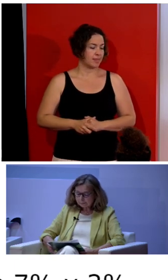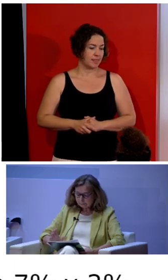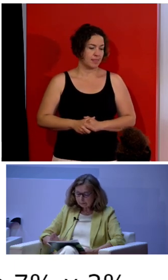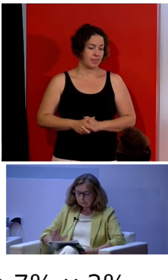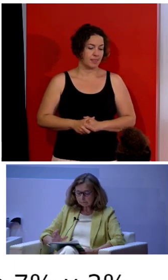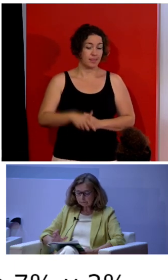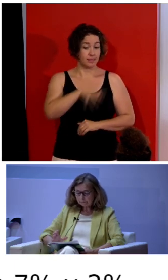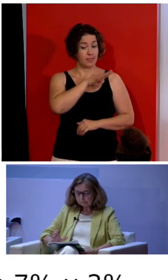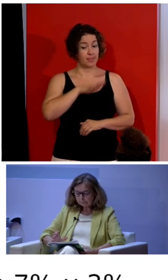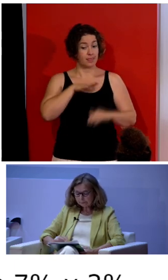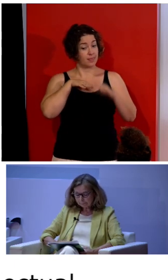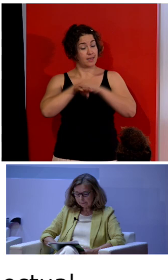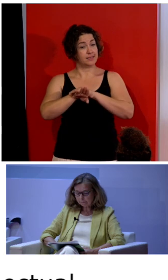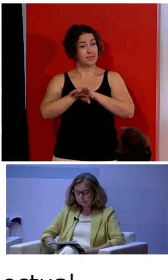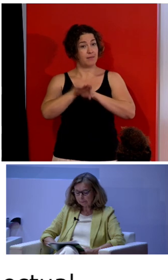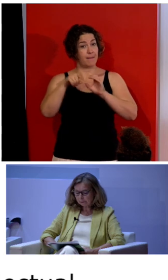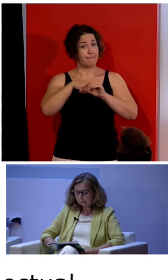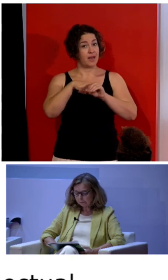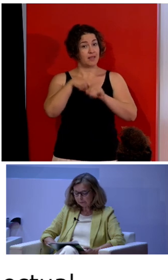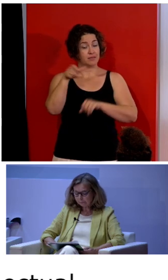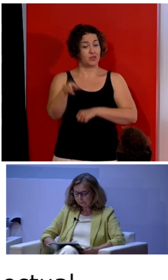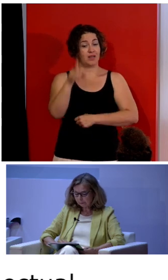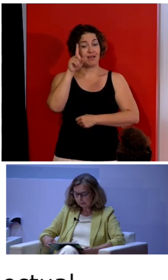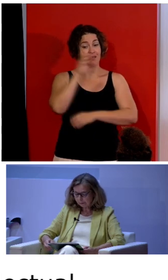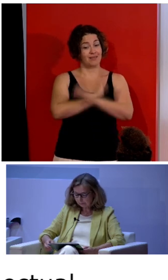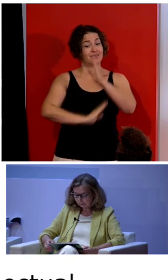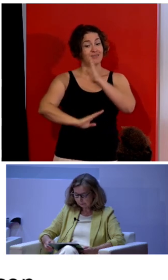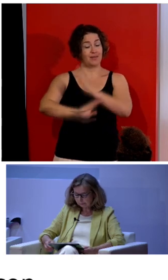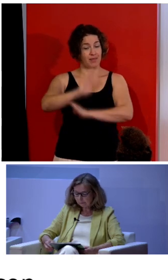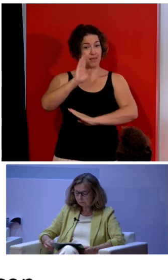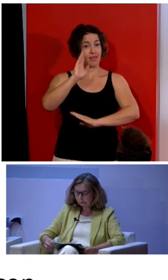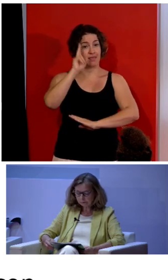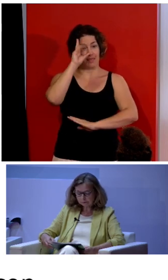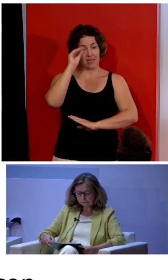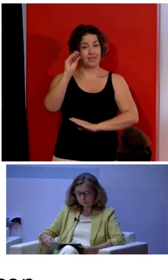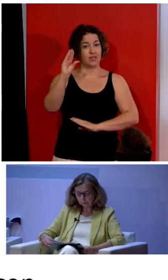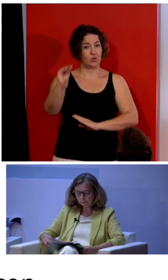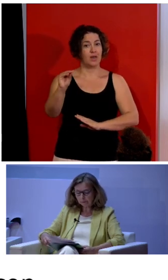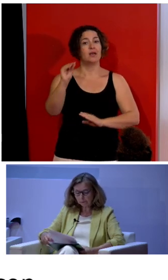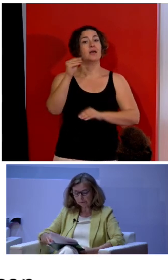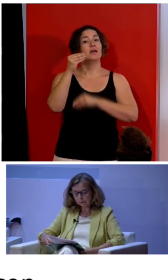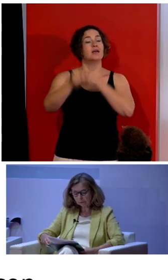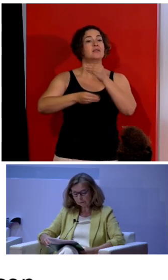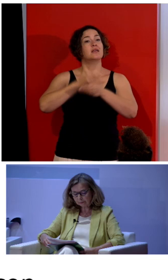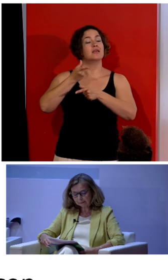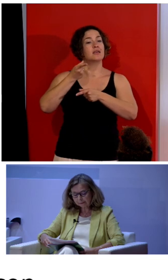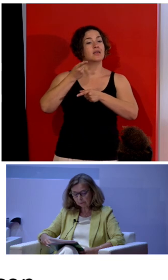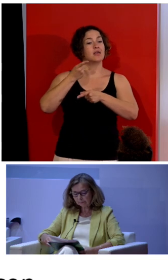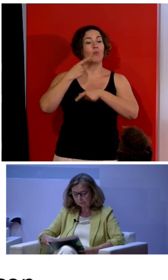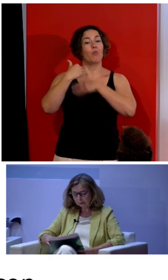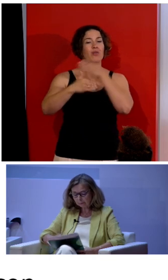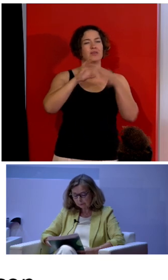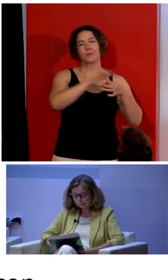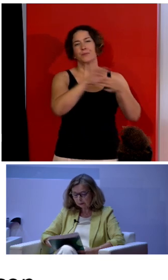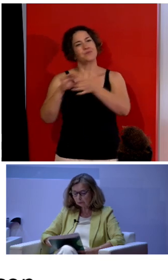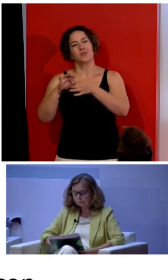La reserva de plazas para personas con discapacidad intelectual se efectuó para los procesos relativos a